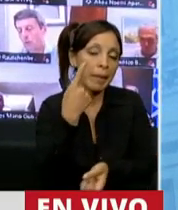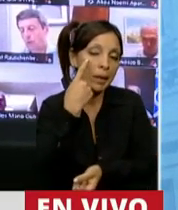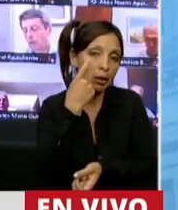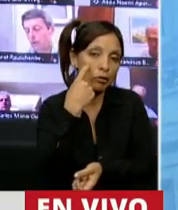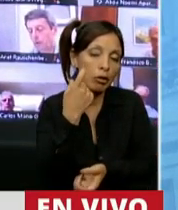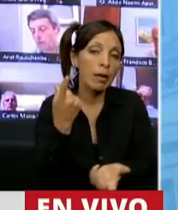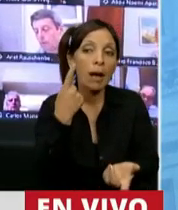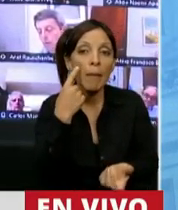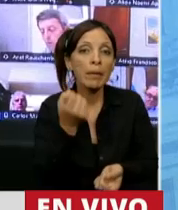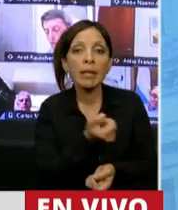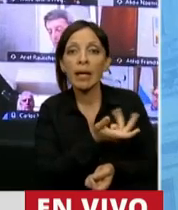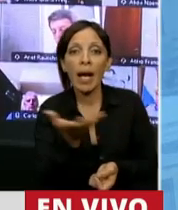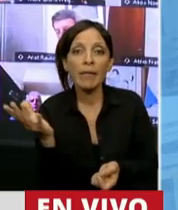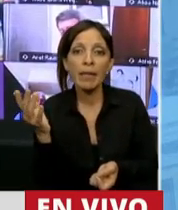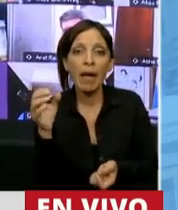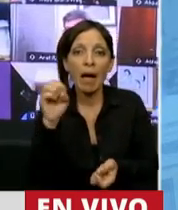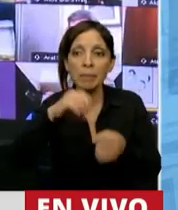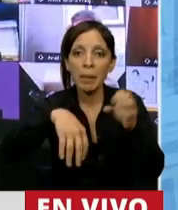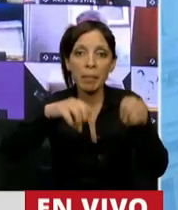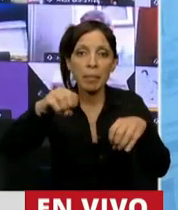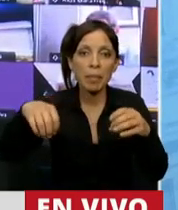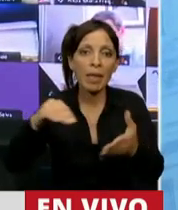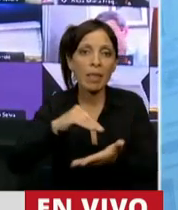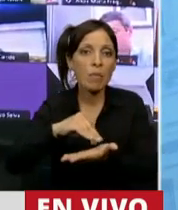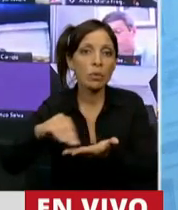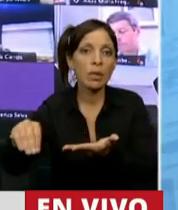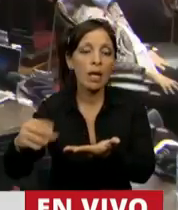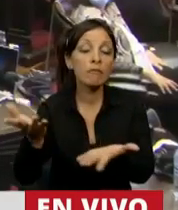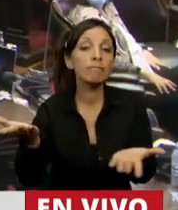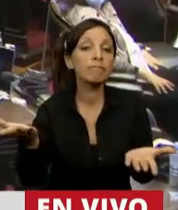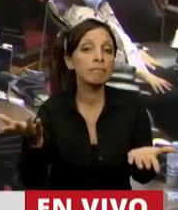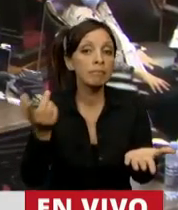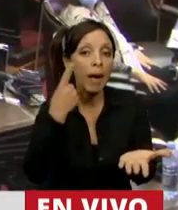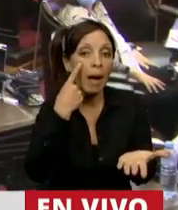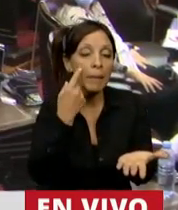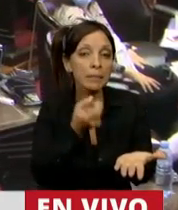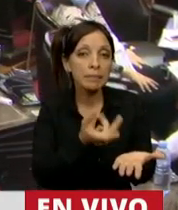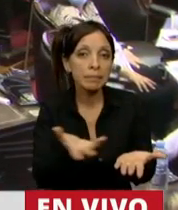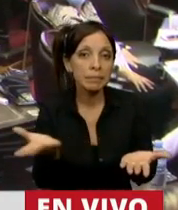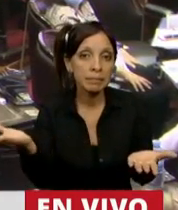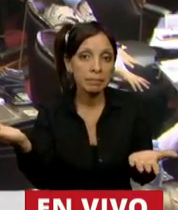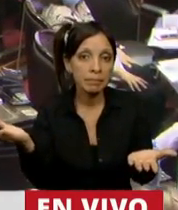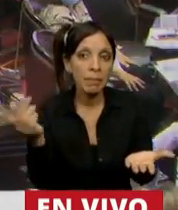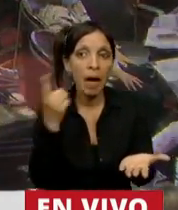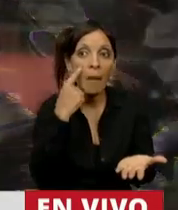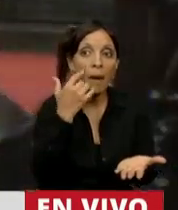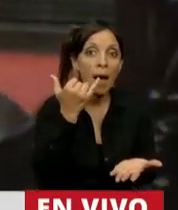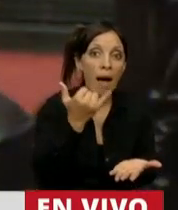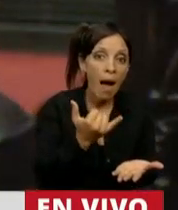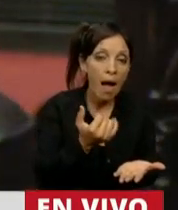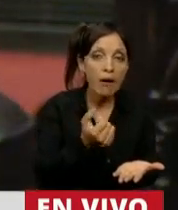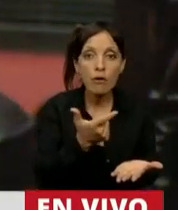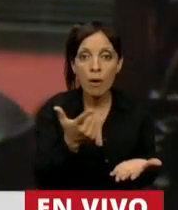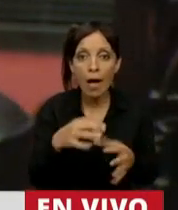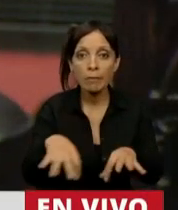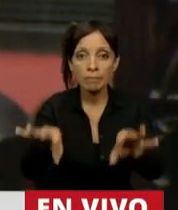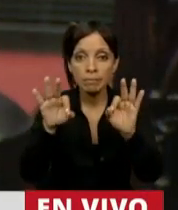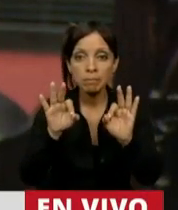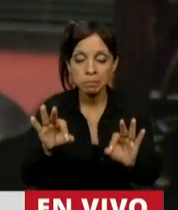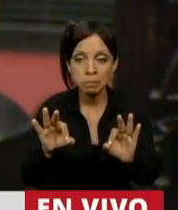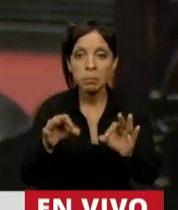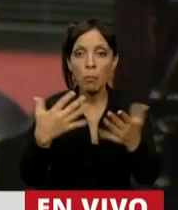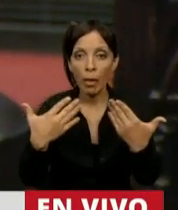el quórum con los diputados y diputadas presentes en el recinto de sesiones, para ver si tenemos el quórum legal